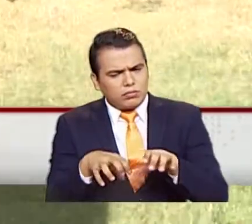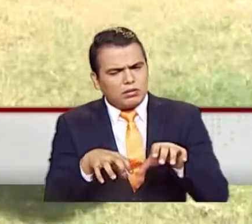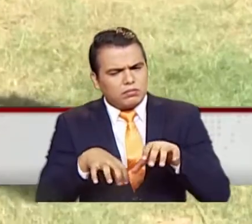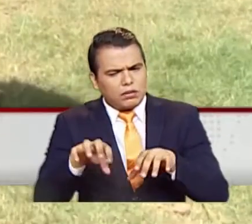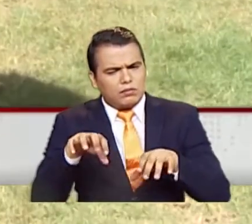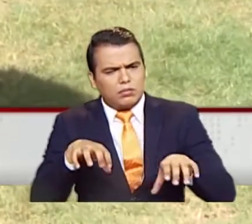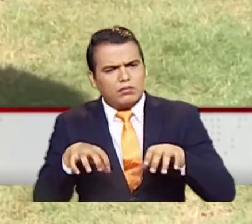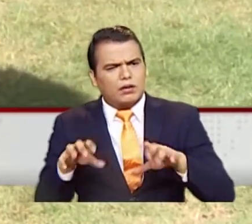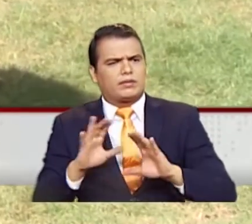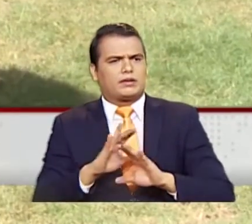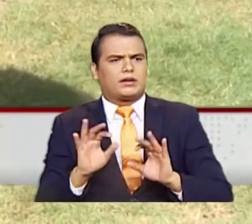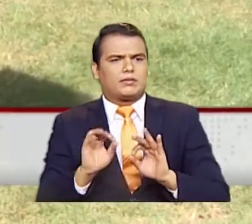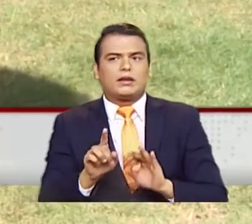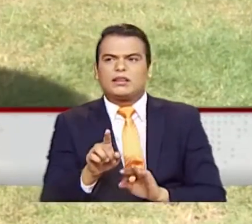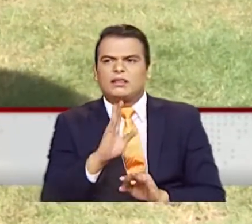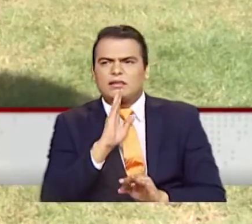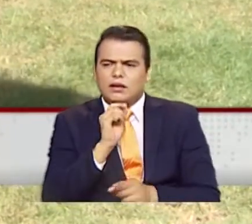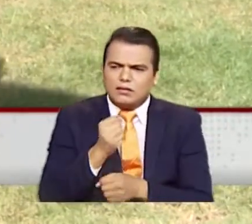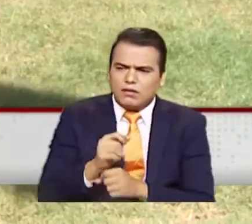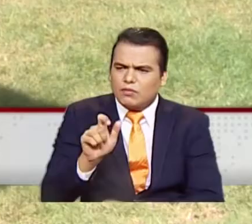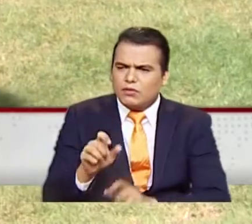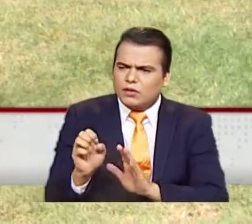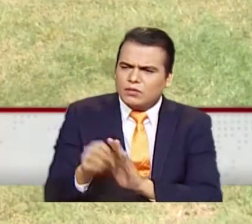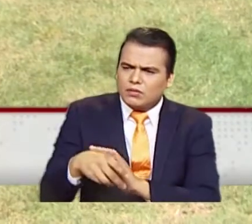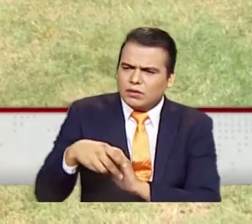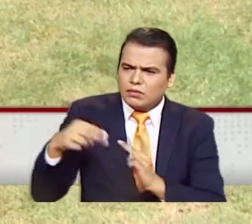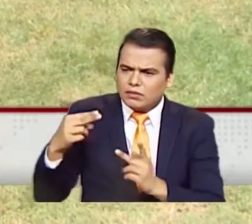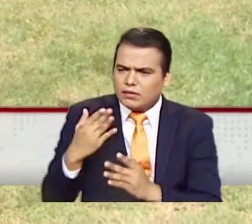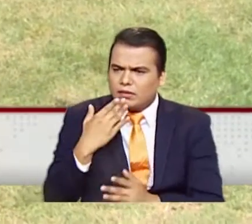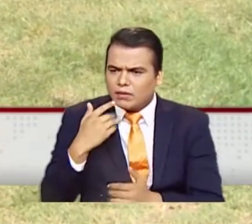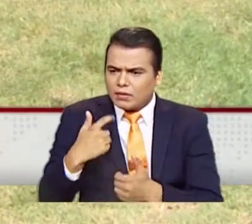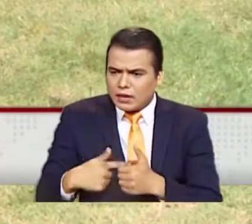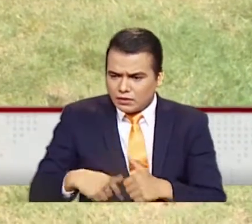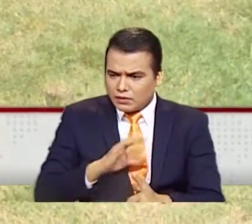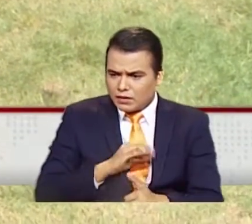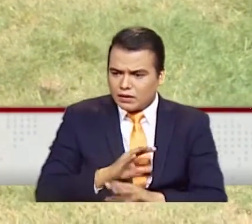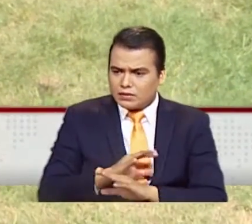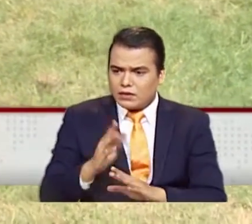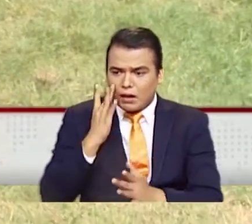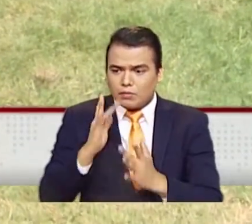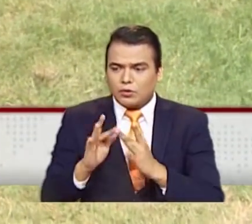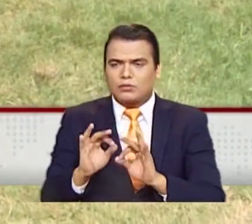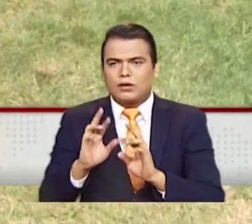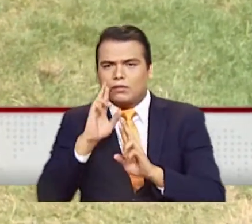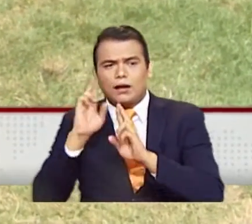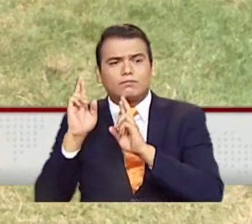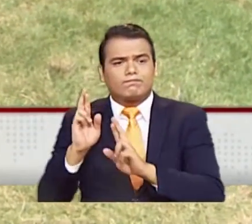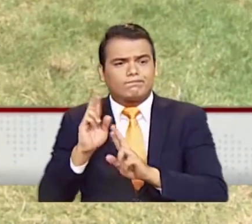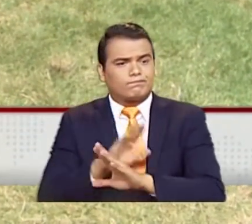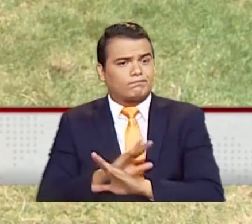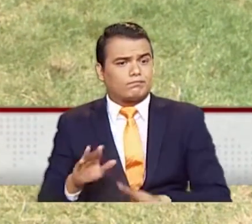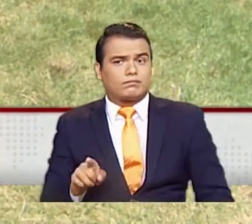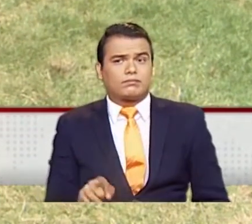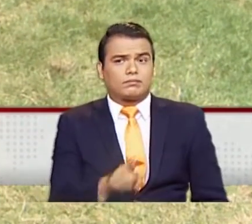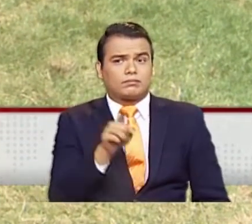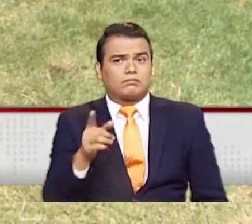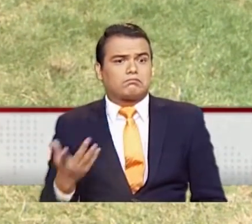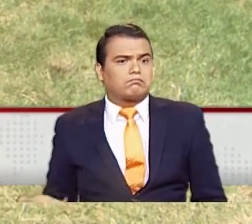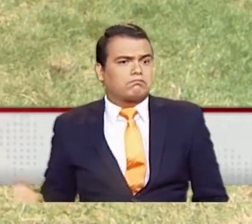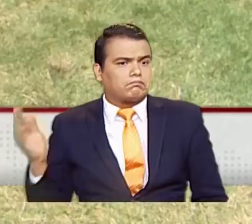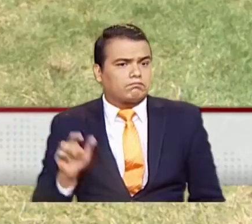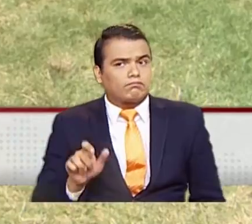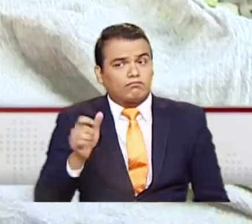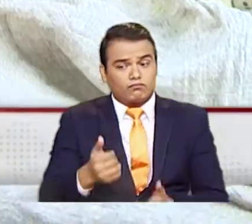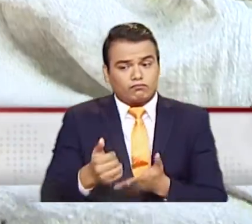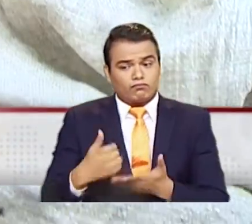asociaciones de recicladores de oficio en el municipio de santiago de cali y su labor a ese reciclador de oficio como un